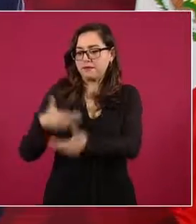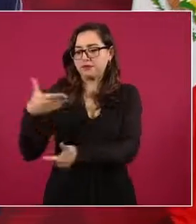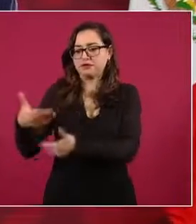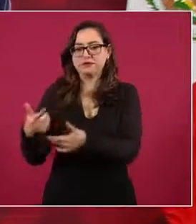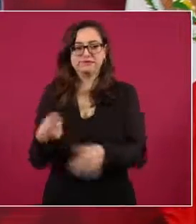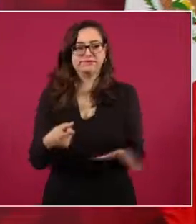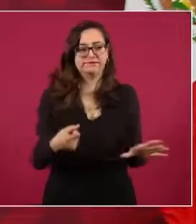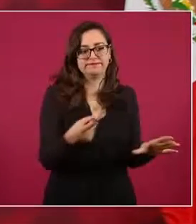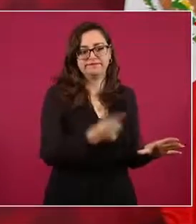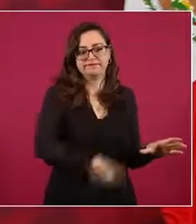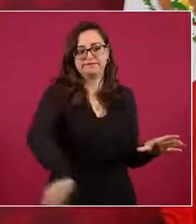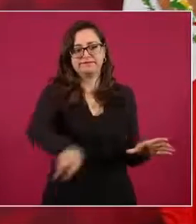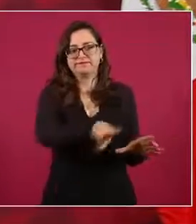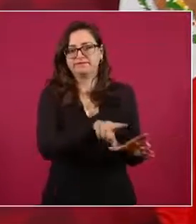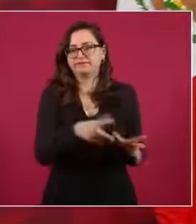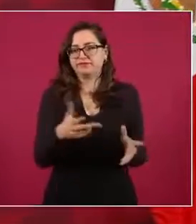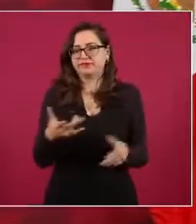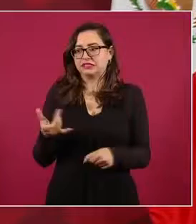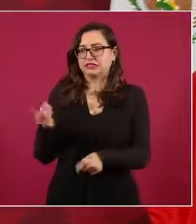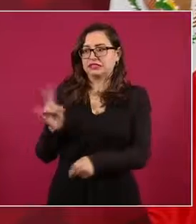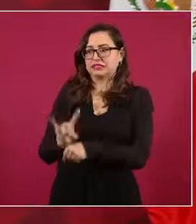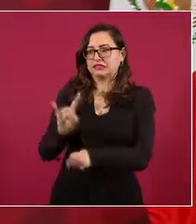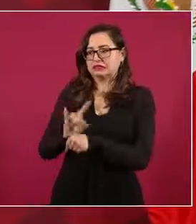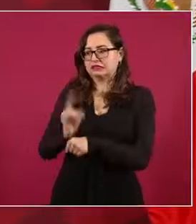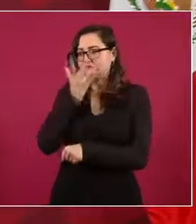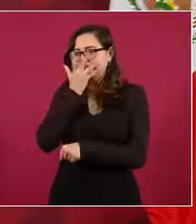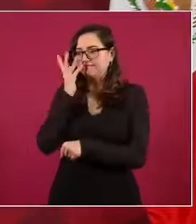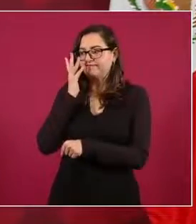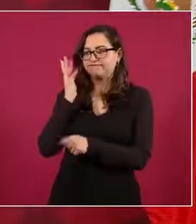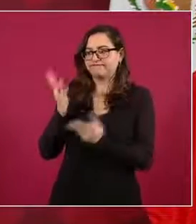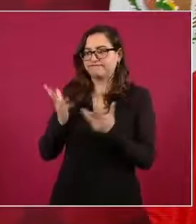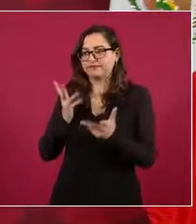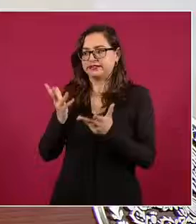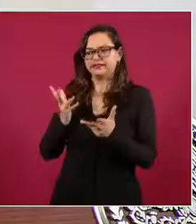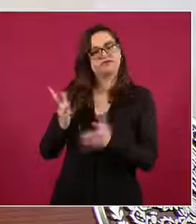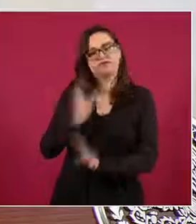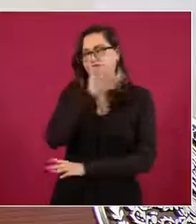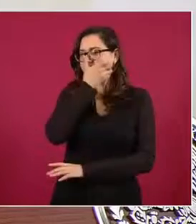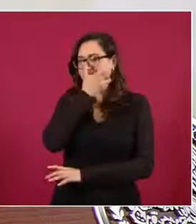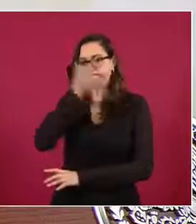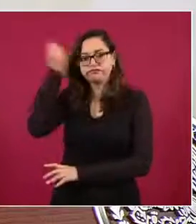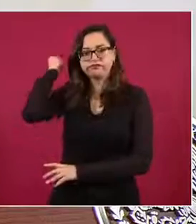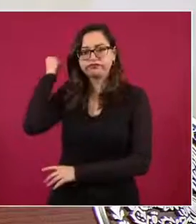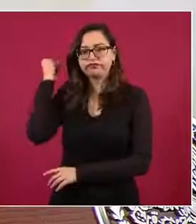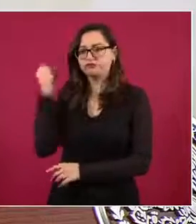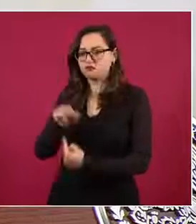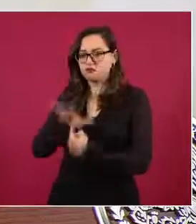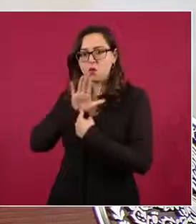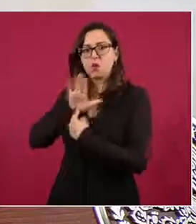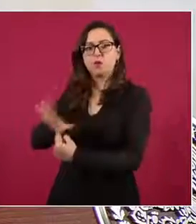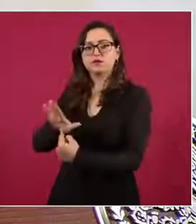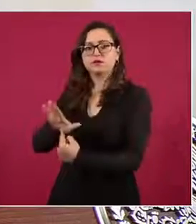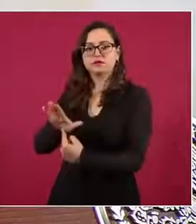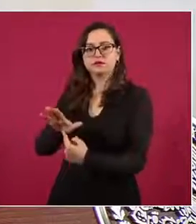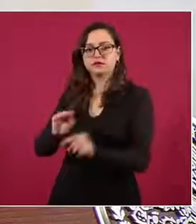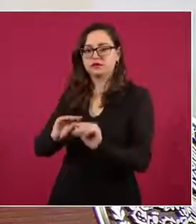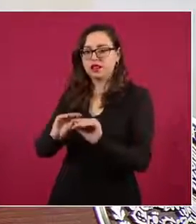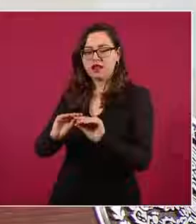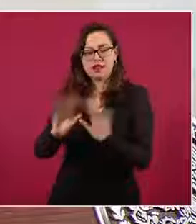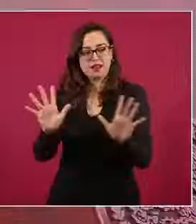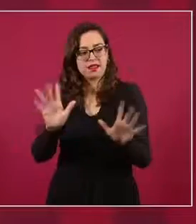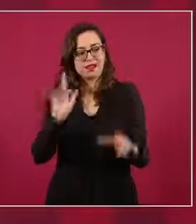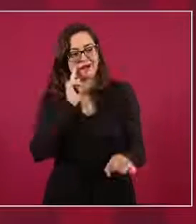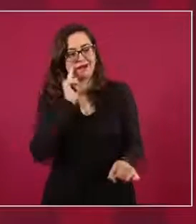tiempos, son tiempos de definiciones. Entonces, como decía Juan Álvarez,